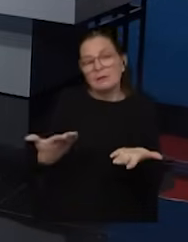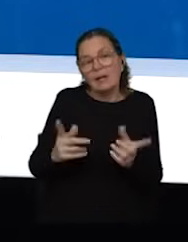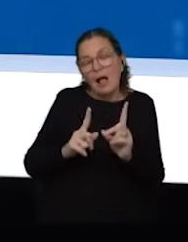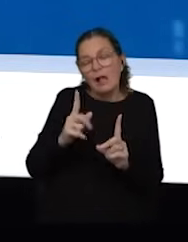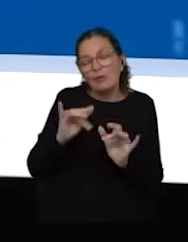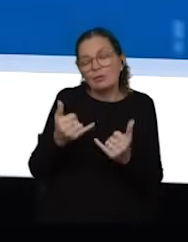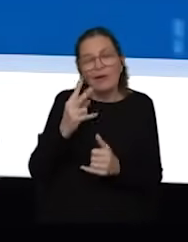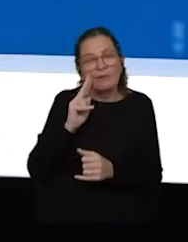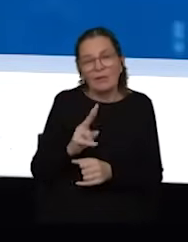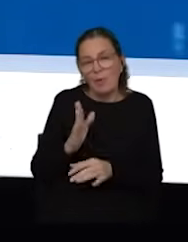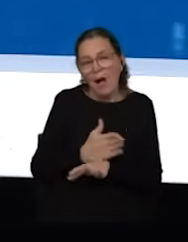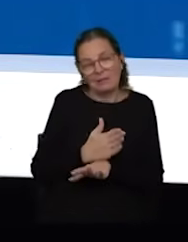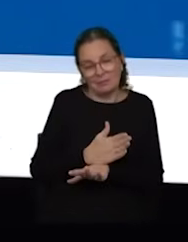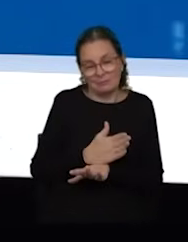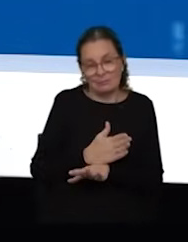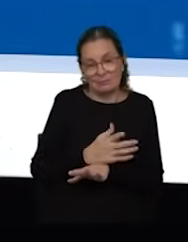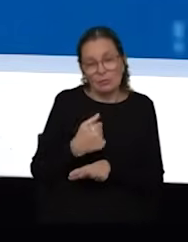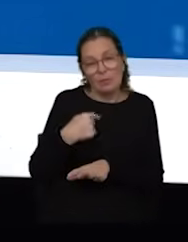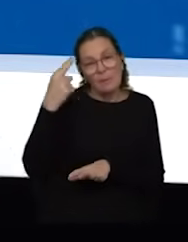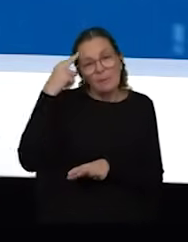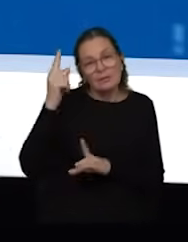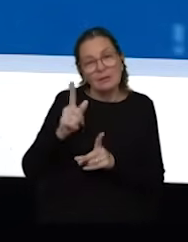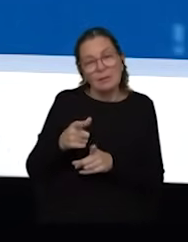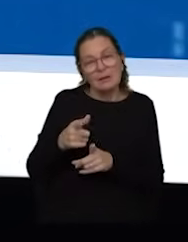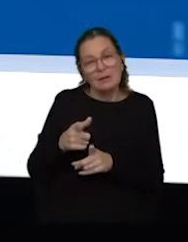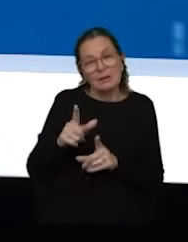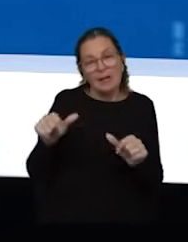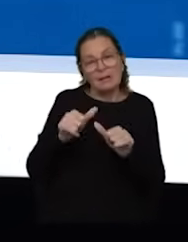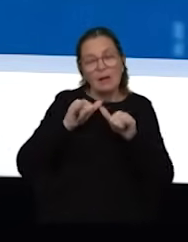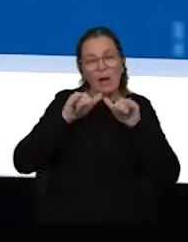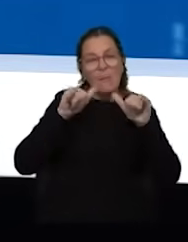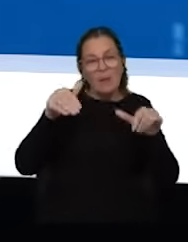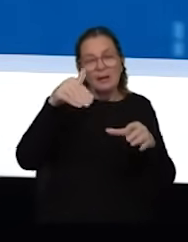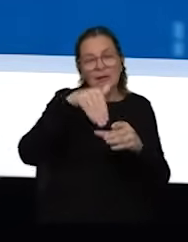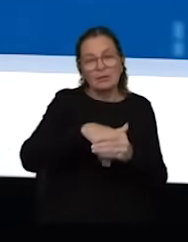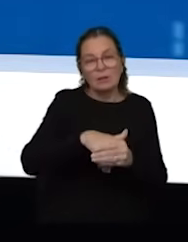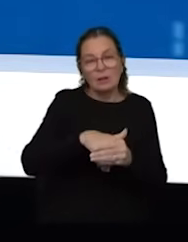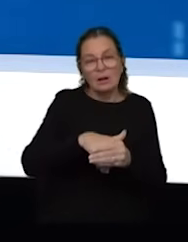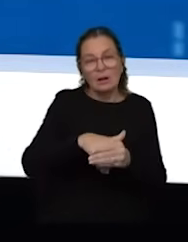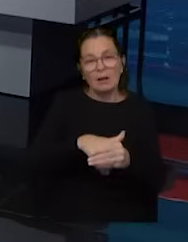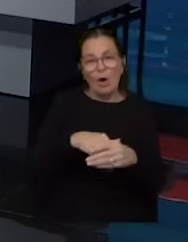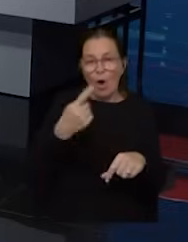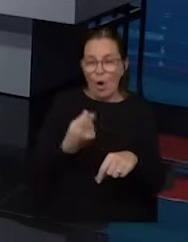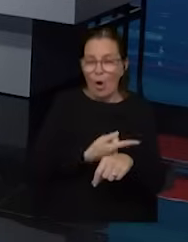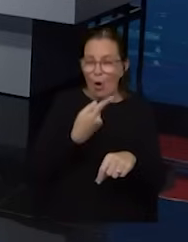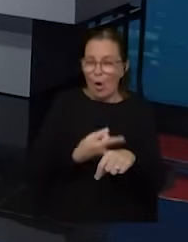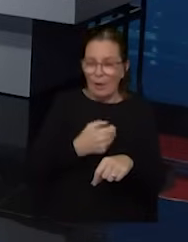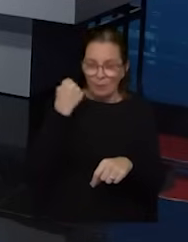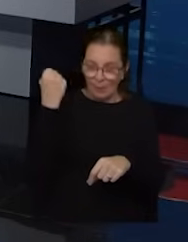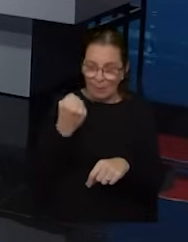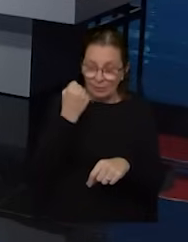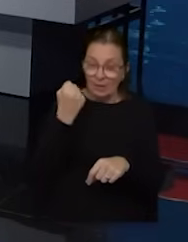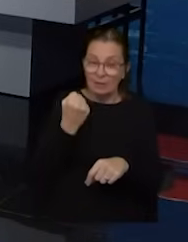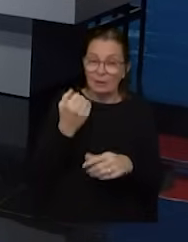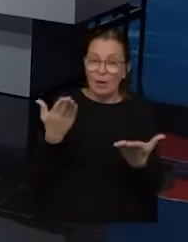que ya hemos visto también no este yo creo que también se hace en el marco de una campaña electoral esto son horas intensas no lo mencionaba recién en la introducción